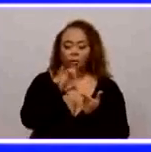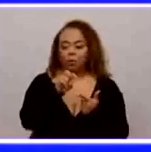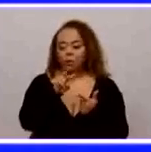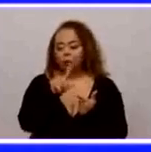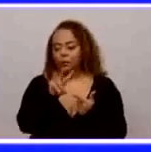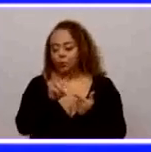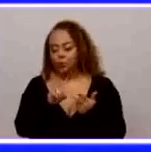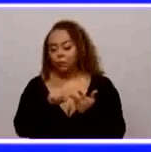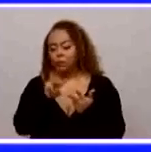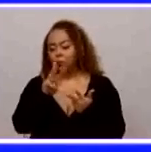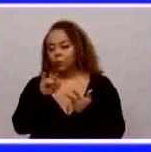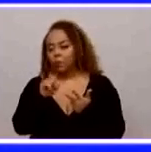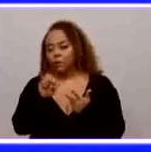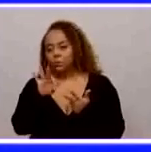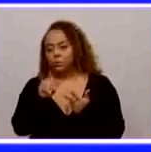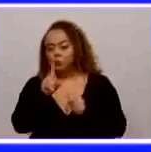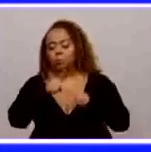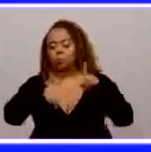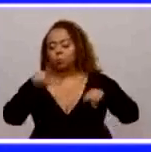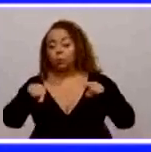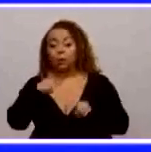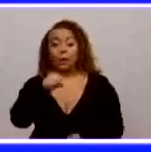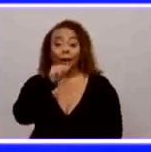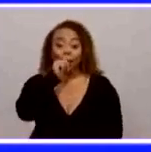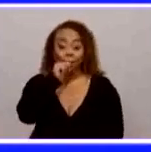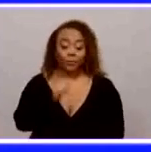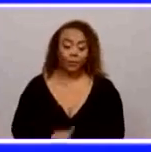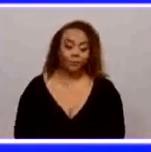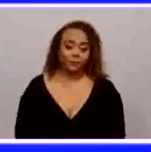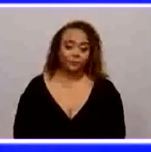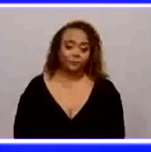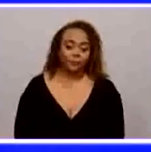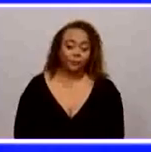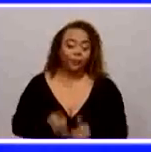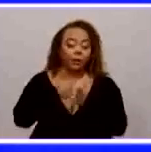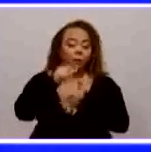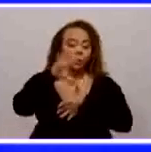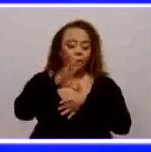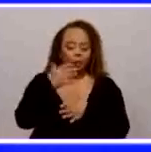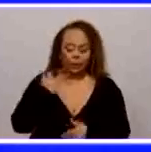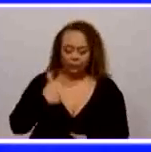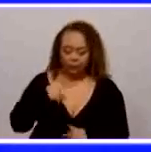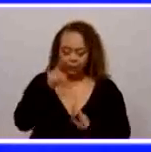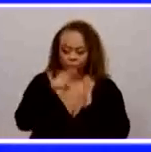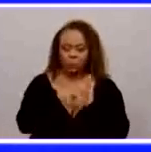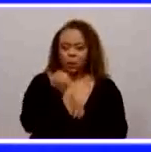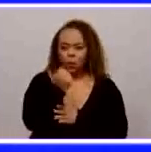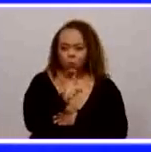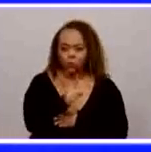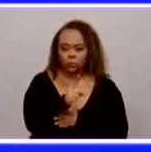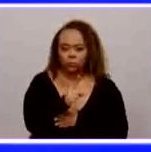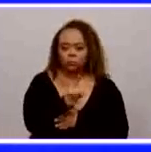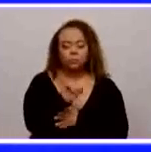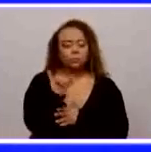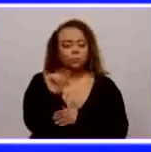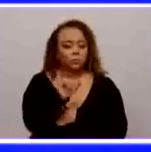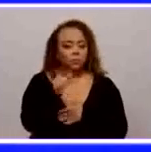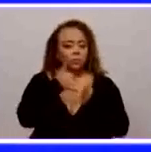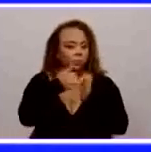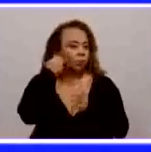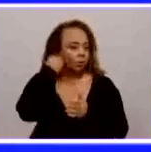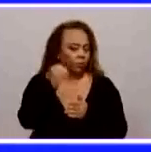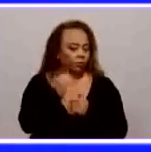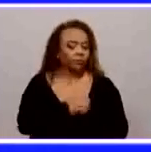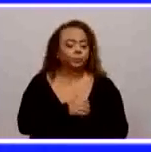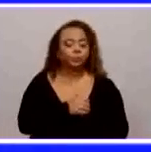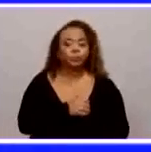sus altos y sus bajos. Lo de Campbell ha sido... la Copa América de Argentina fue el 2011, que fue la misma Copa Oro. Fue una